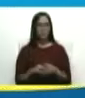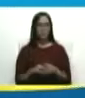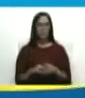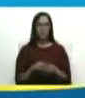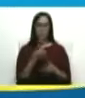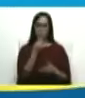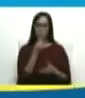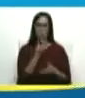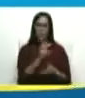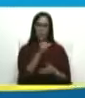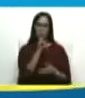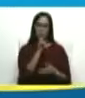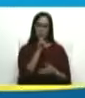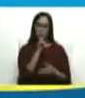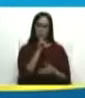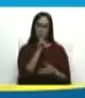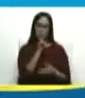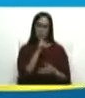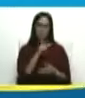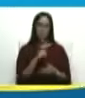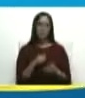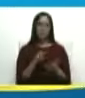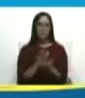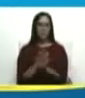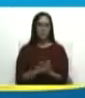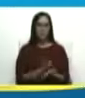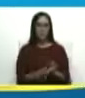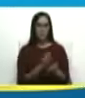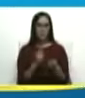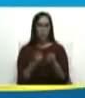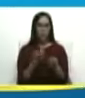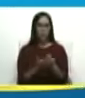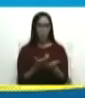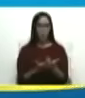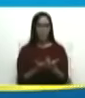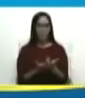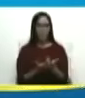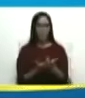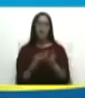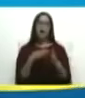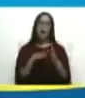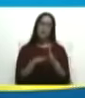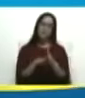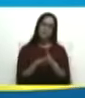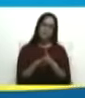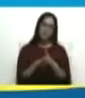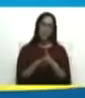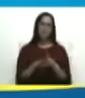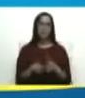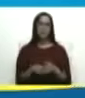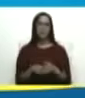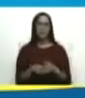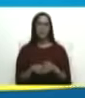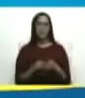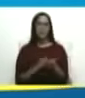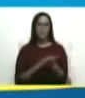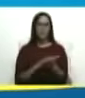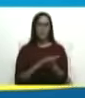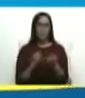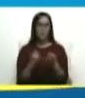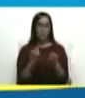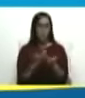noticias de la estabilidad económica avanzada que vamos logrando, de la recuperación económica